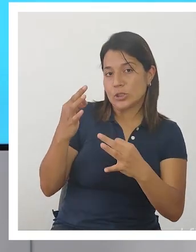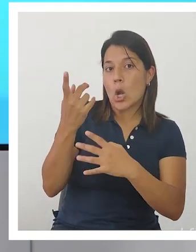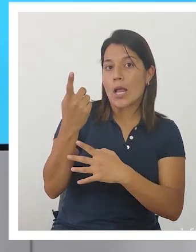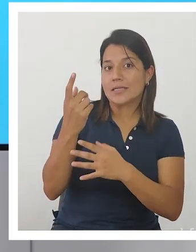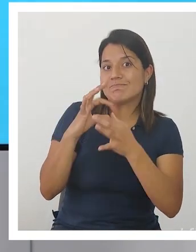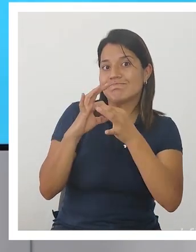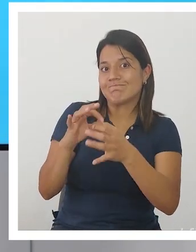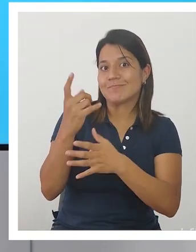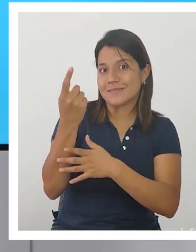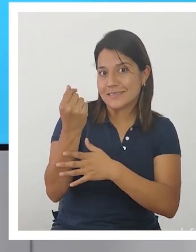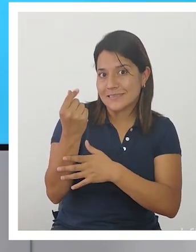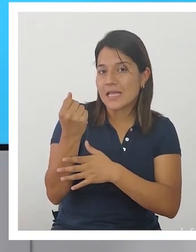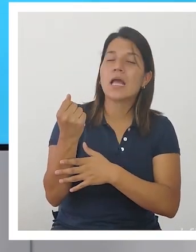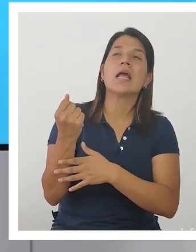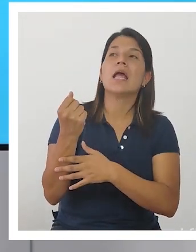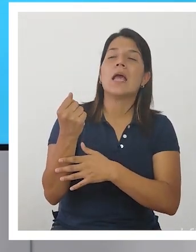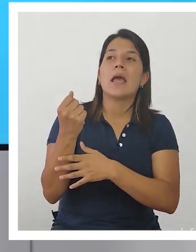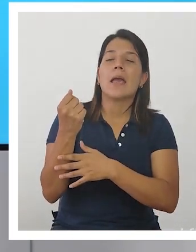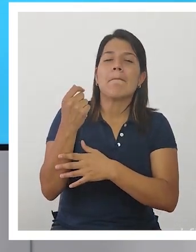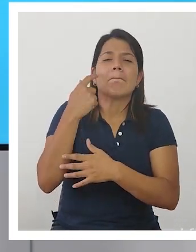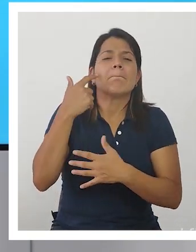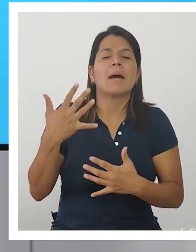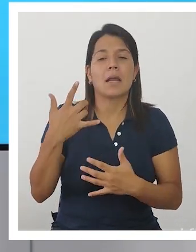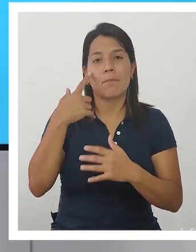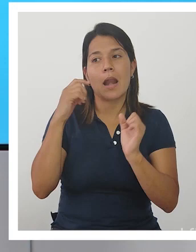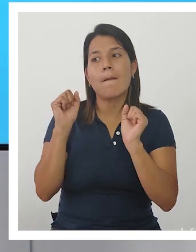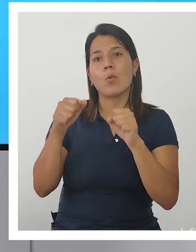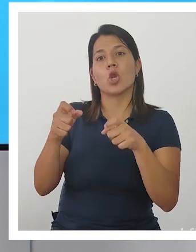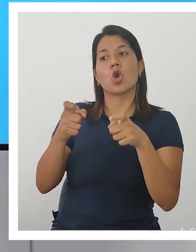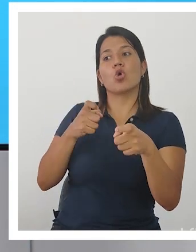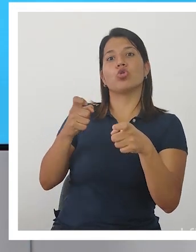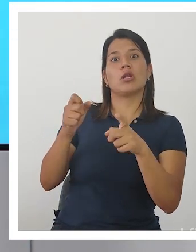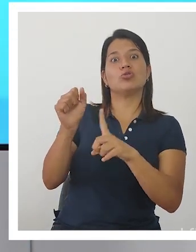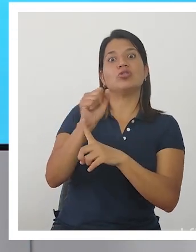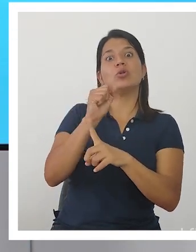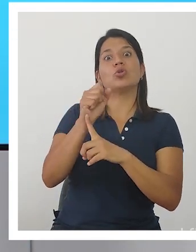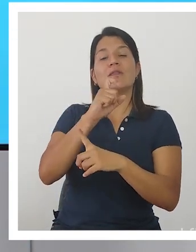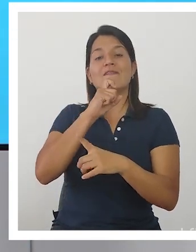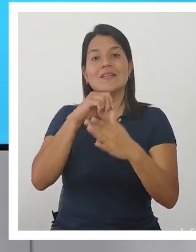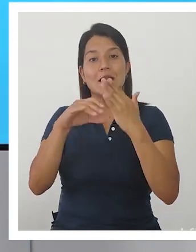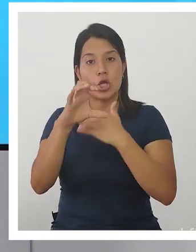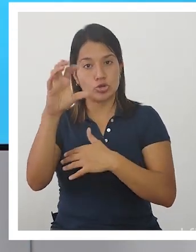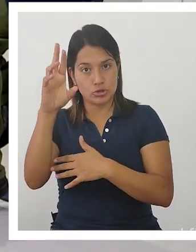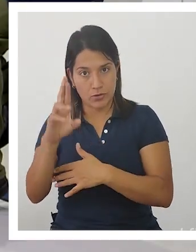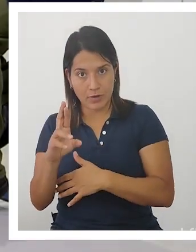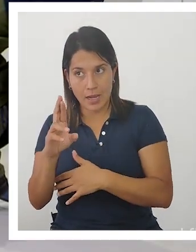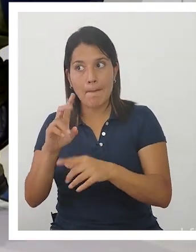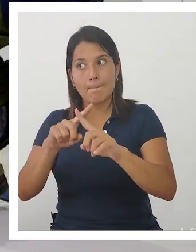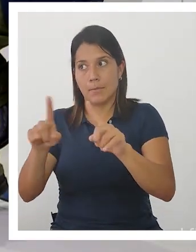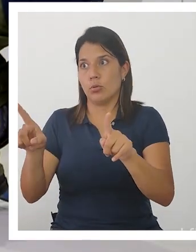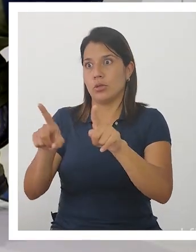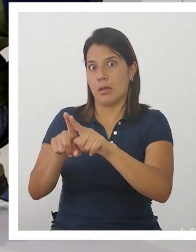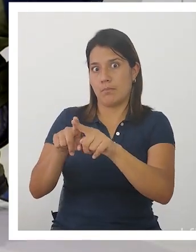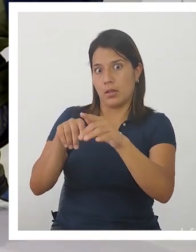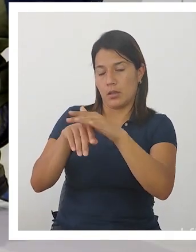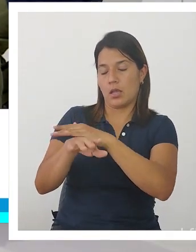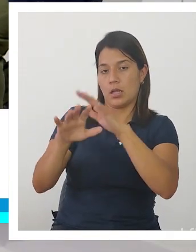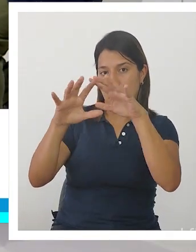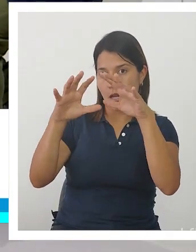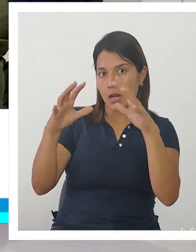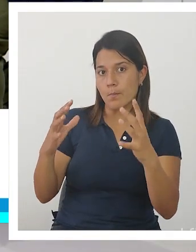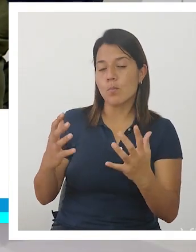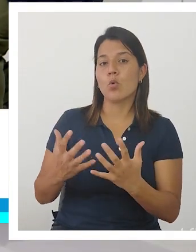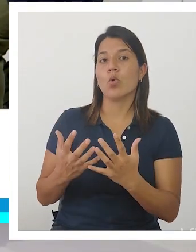para paliar una crisis no solo nacional, sino global, una crisis que ha